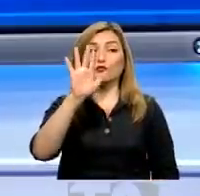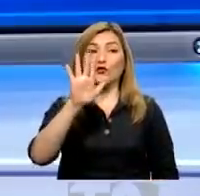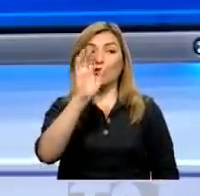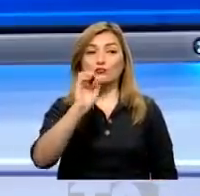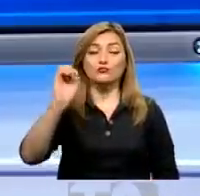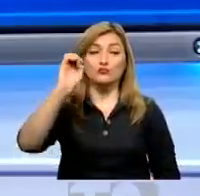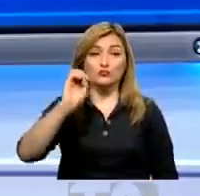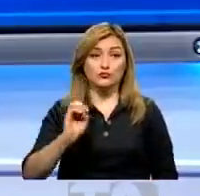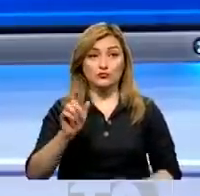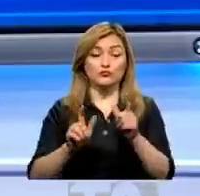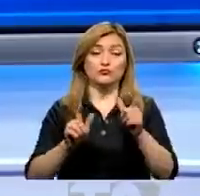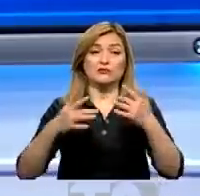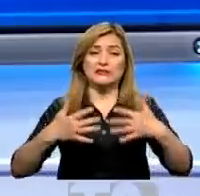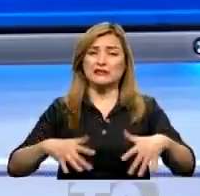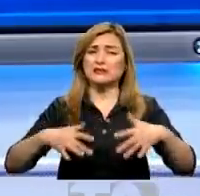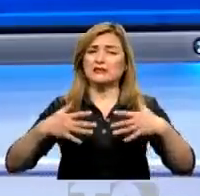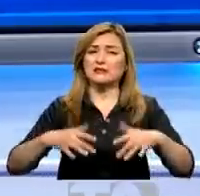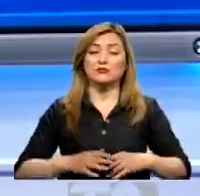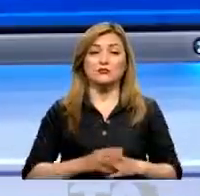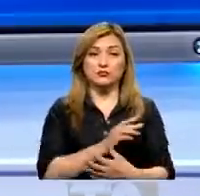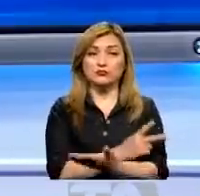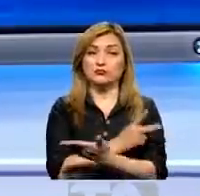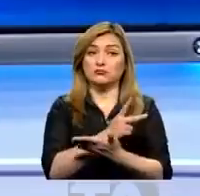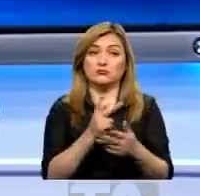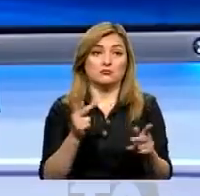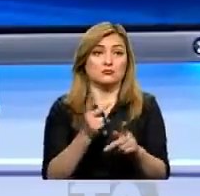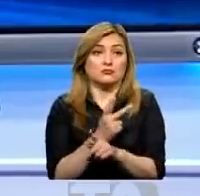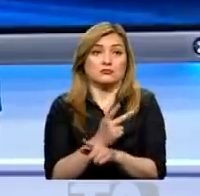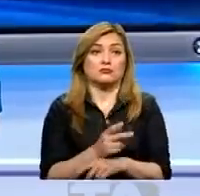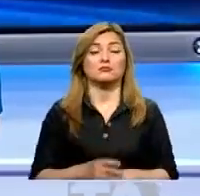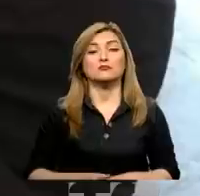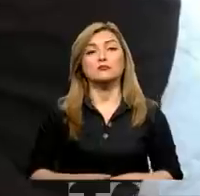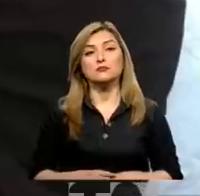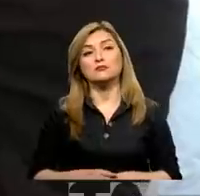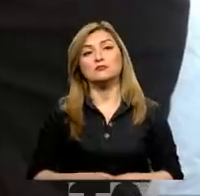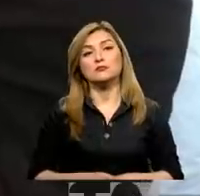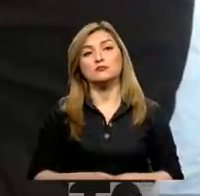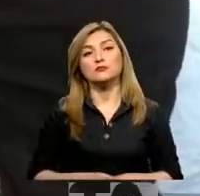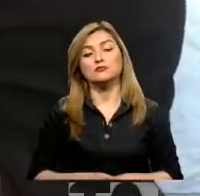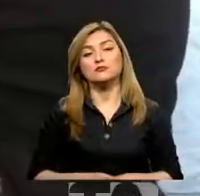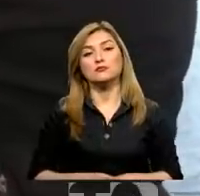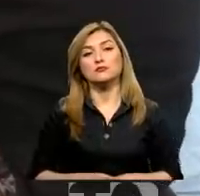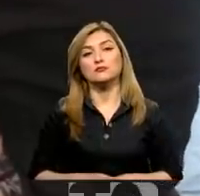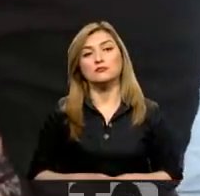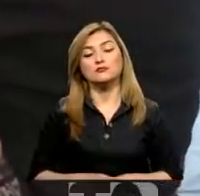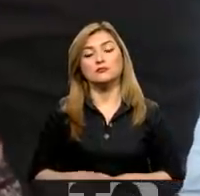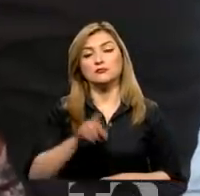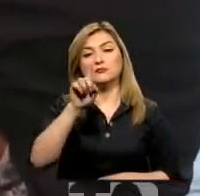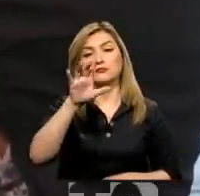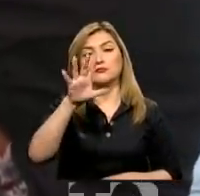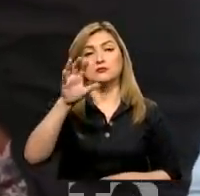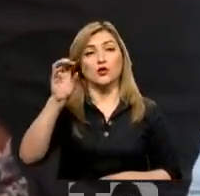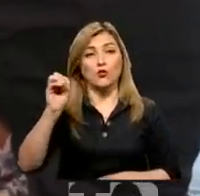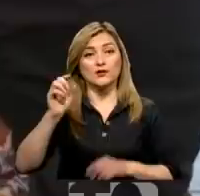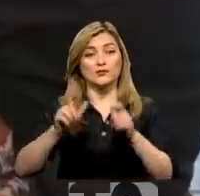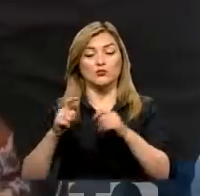85% en cuidados intensivos. Sin embargo, en Pichincha la situación es más compleja. Son alrededor de 150 las personas que